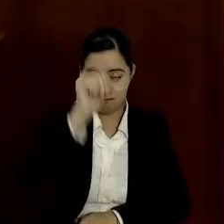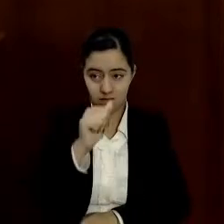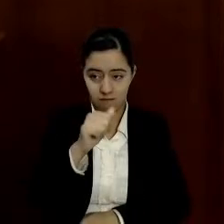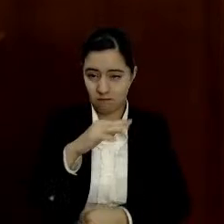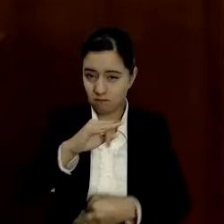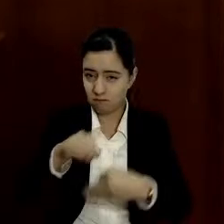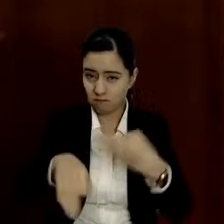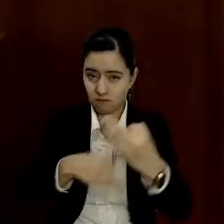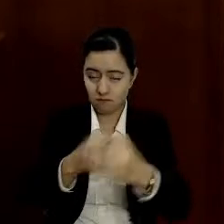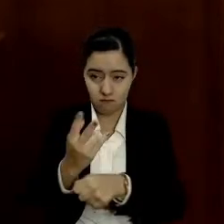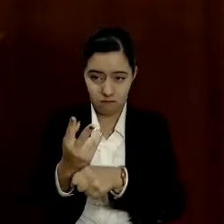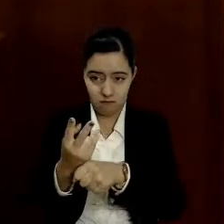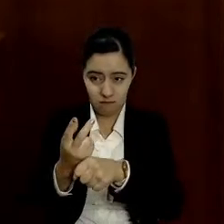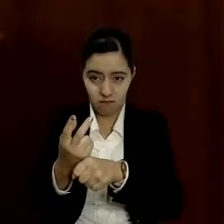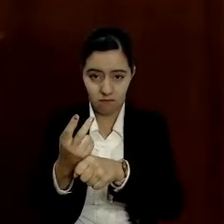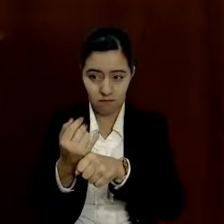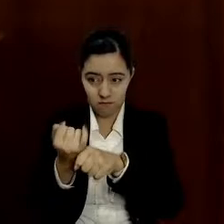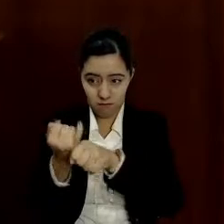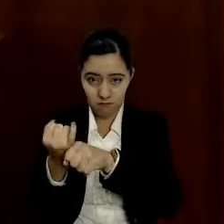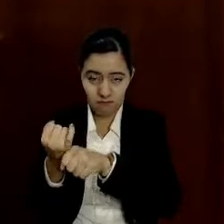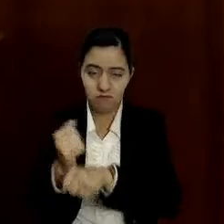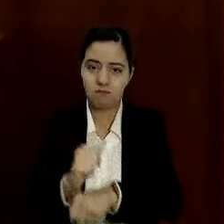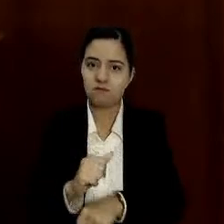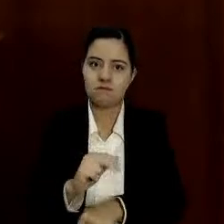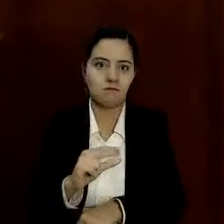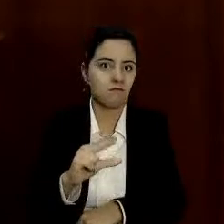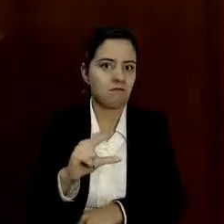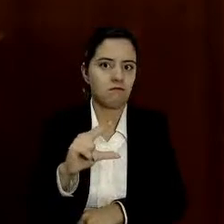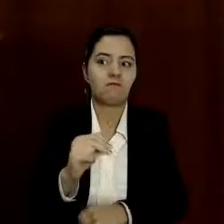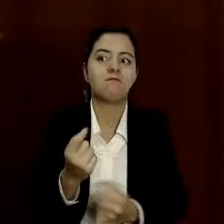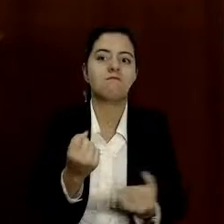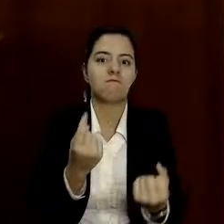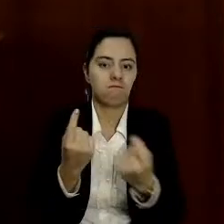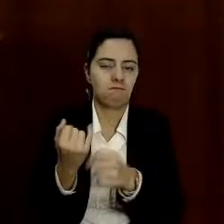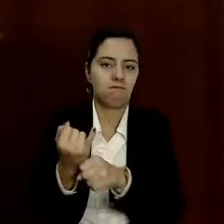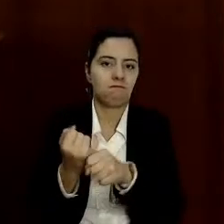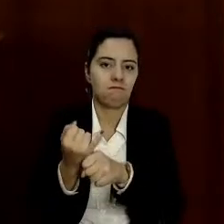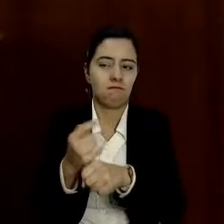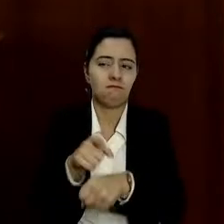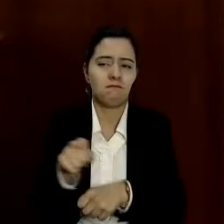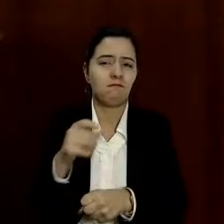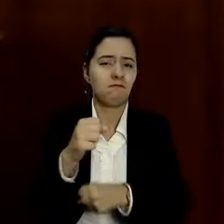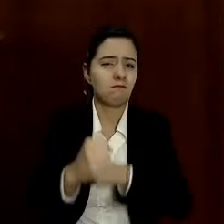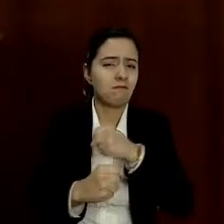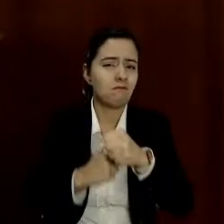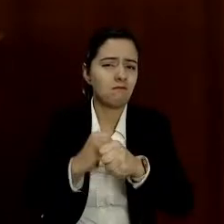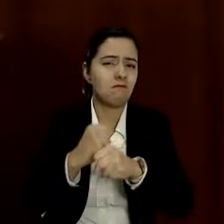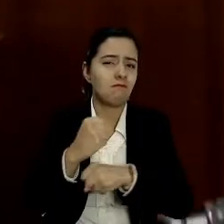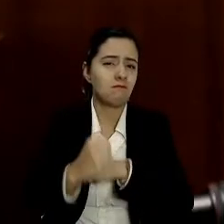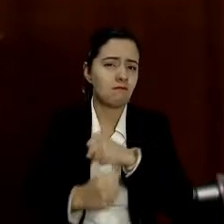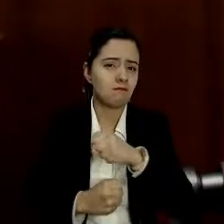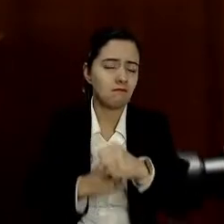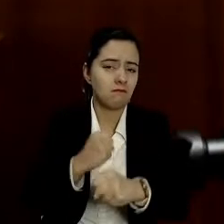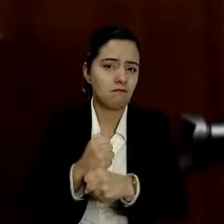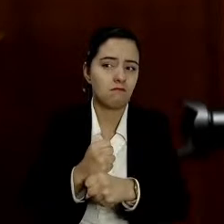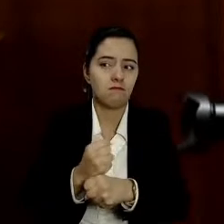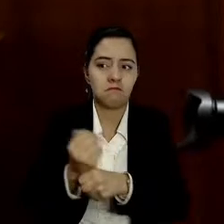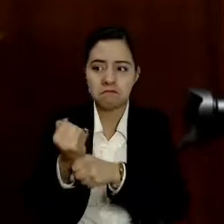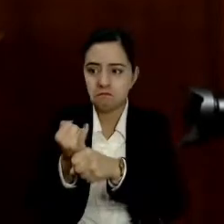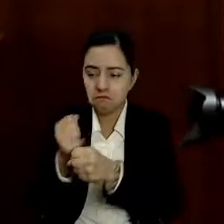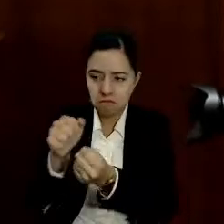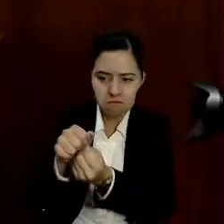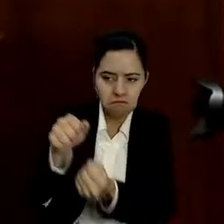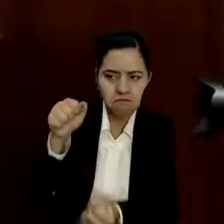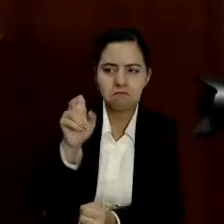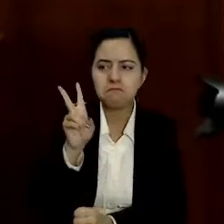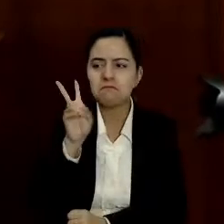la ASF y que durante años completos prácticamente no hubo auditorías